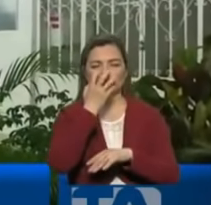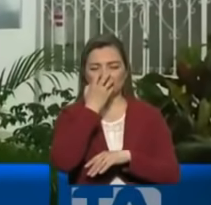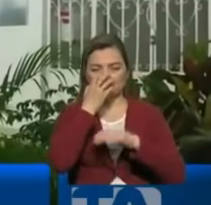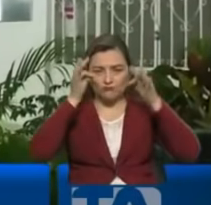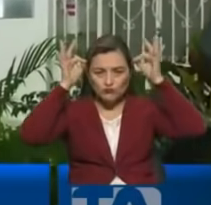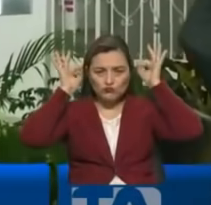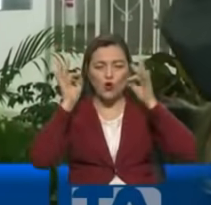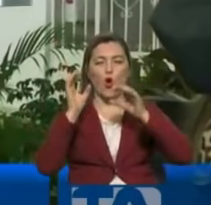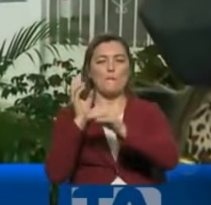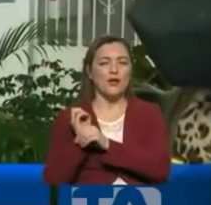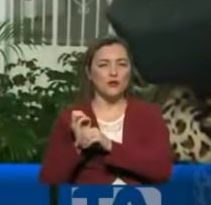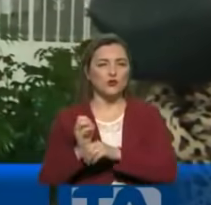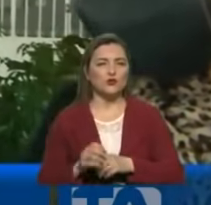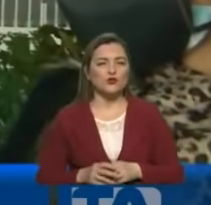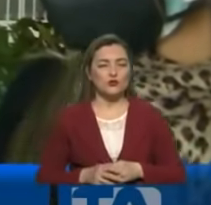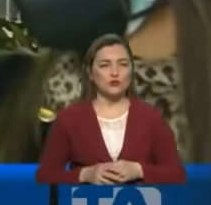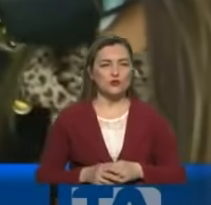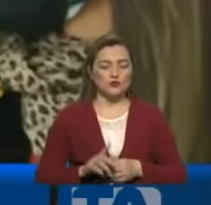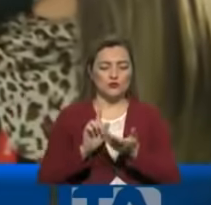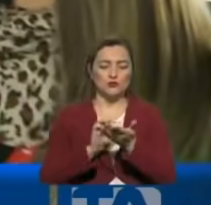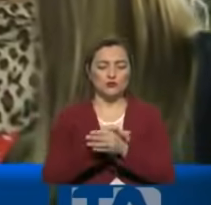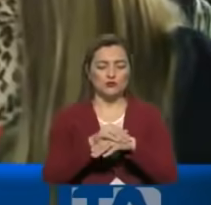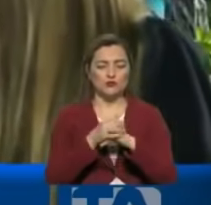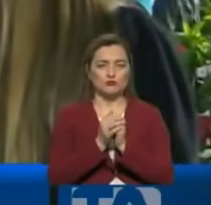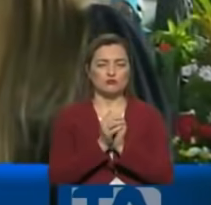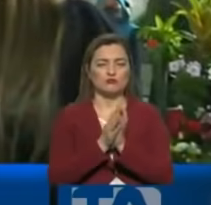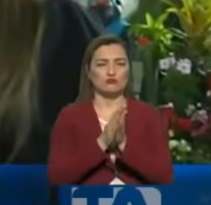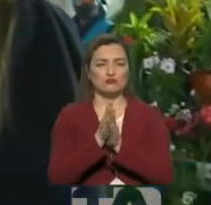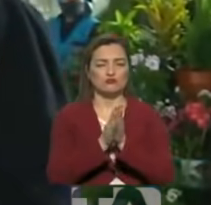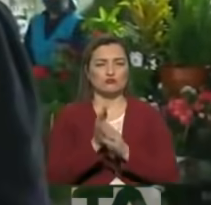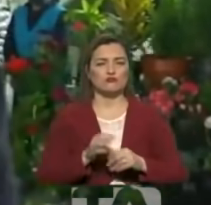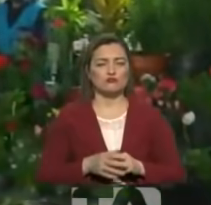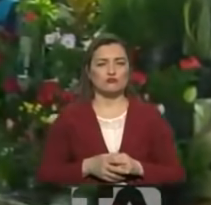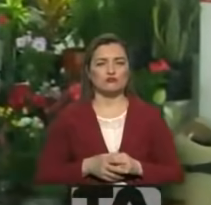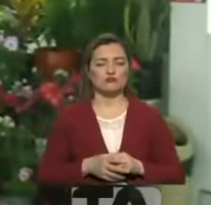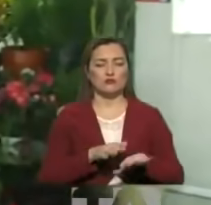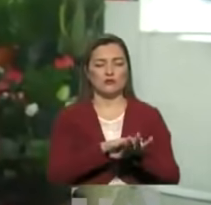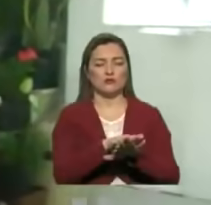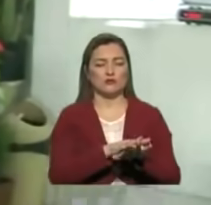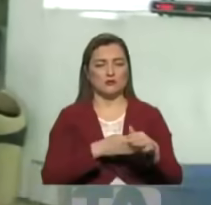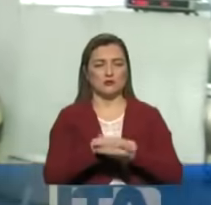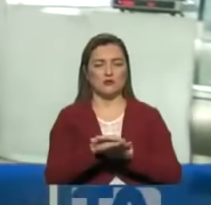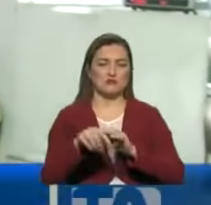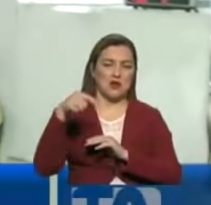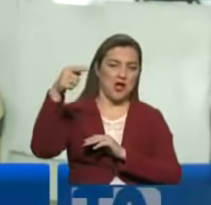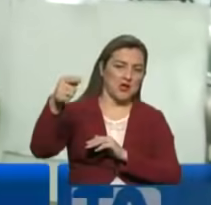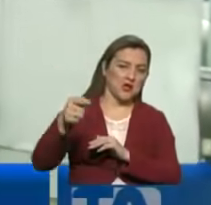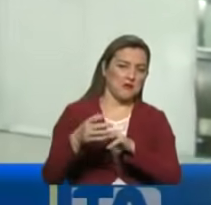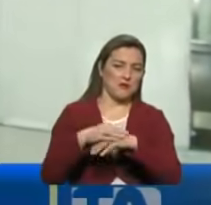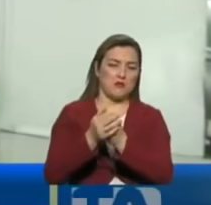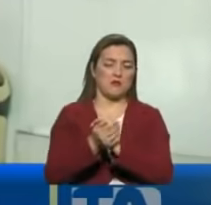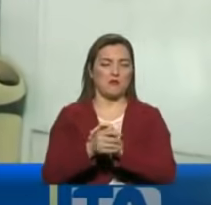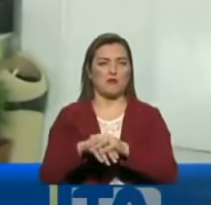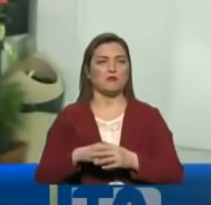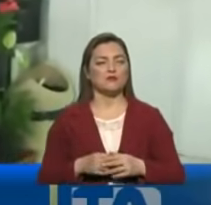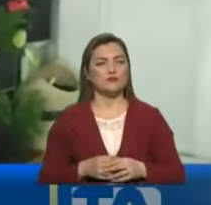mascarilla y el gel y el alcohol que tienen cada uno de sus lugares y también el lavado de manos que tenemos al fondo con los